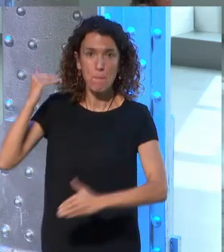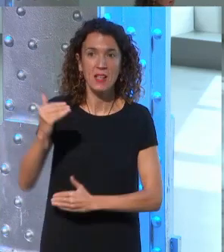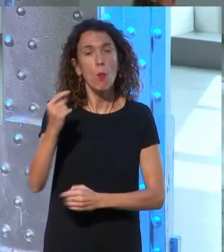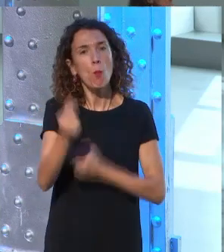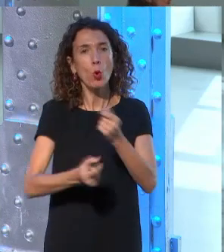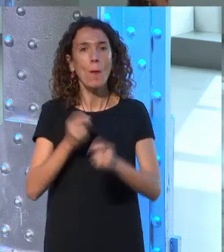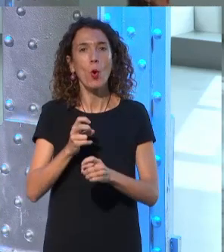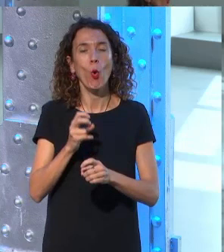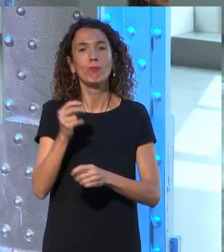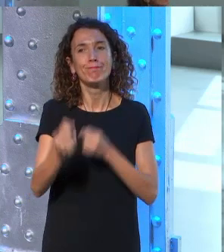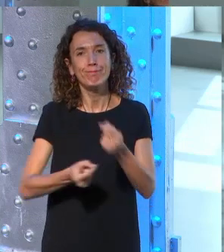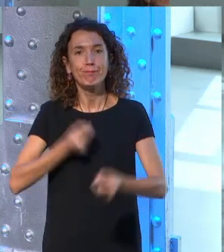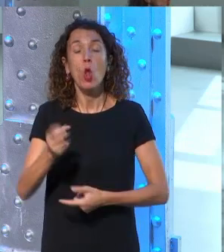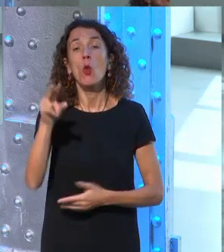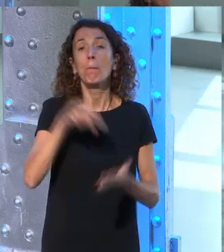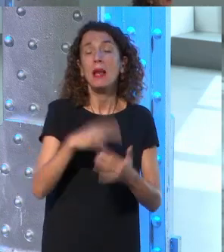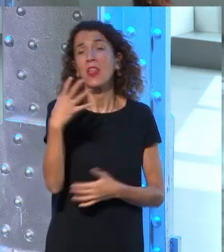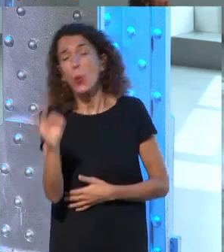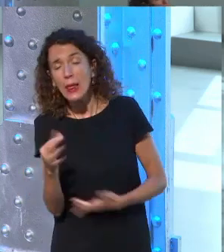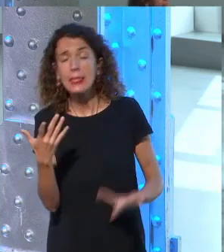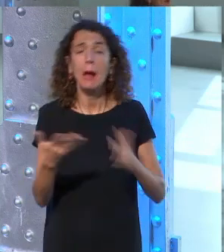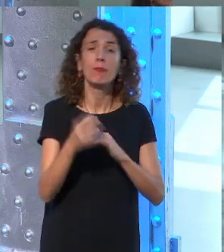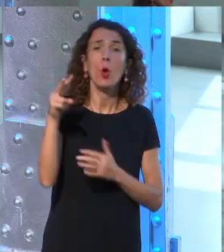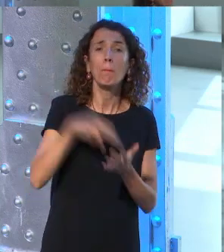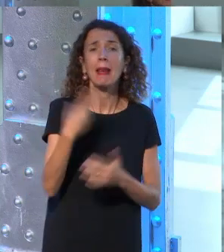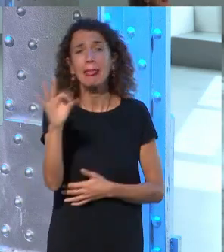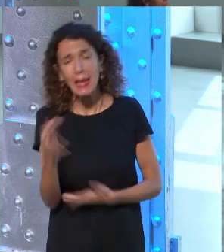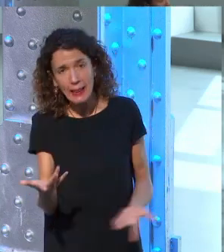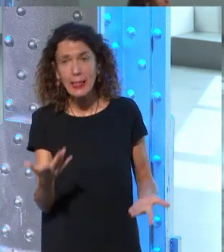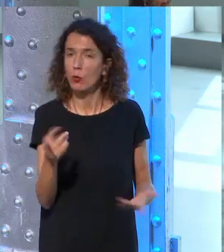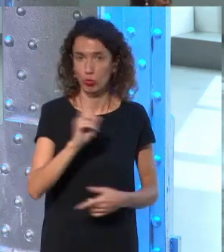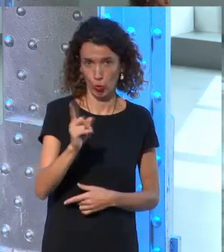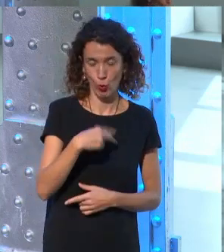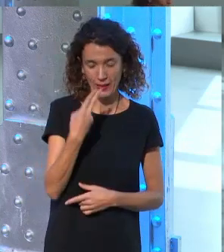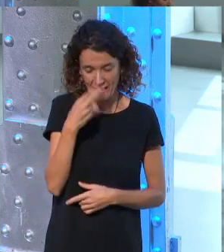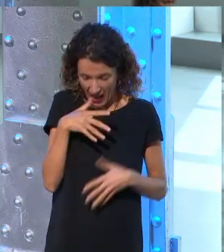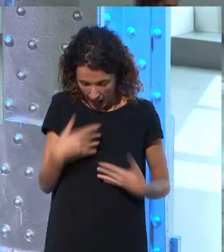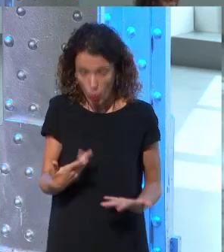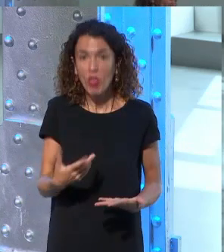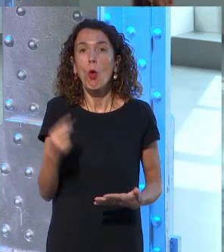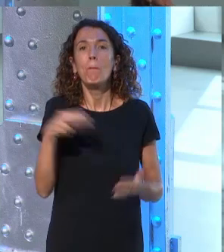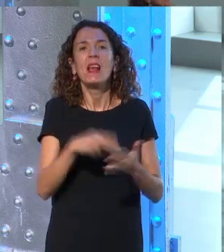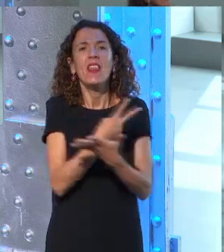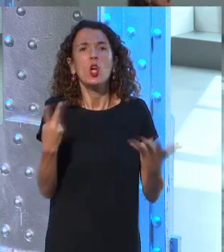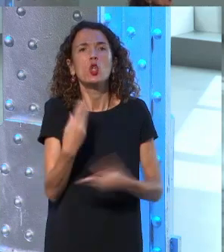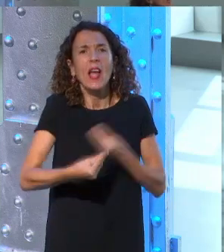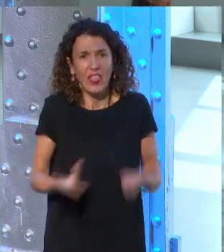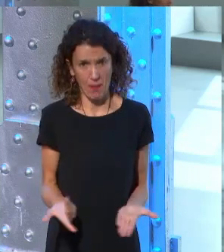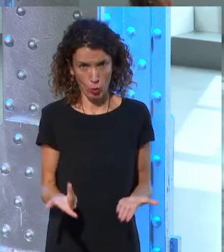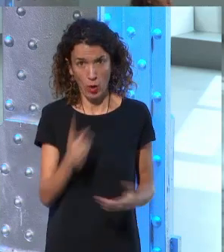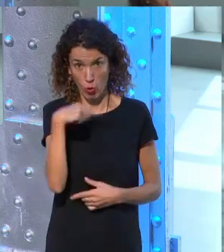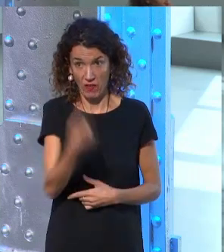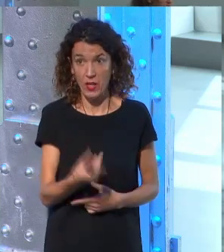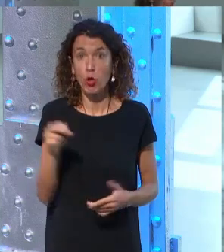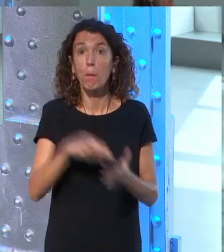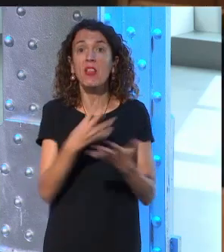escalón. Está muy bien que digamos, en 2050, en 2030... No, me interesa saber lo que pasará en 2018, y me interesa saber